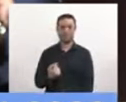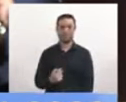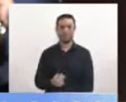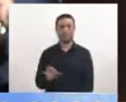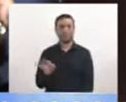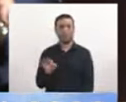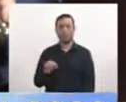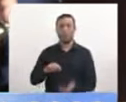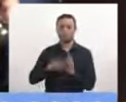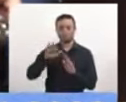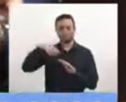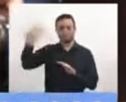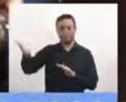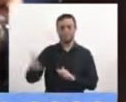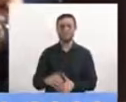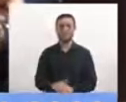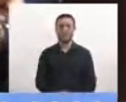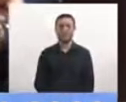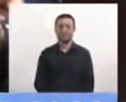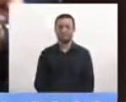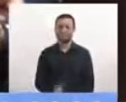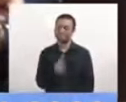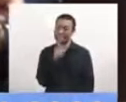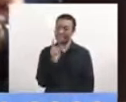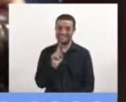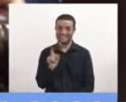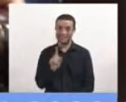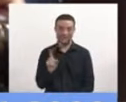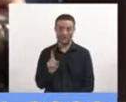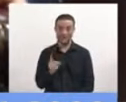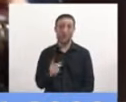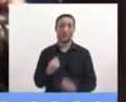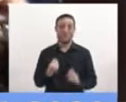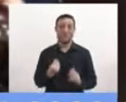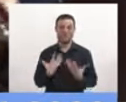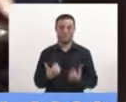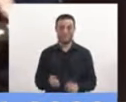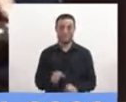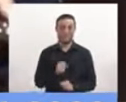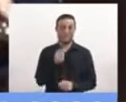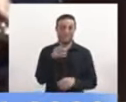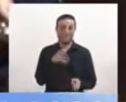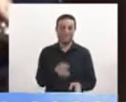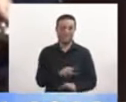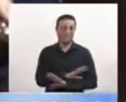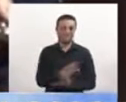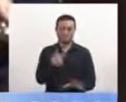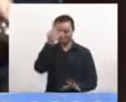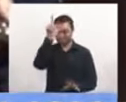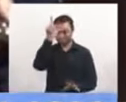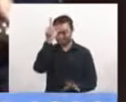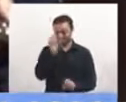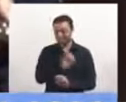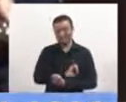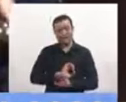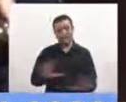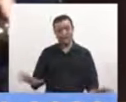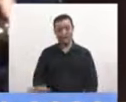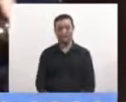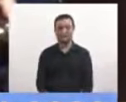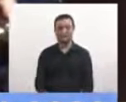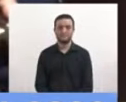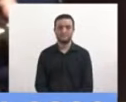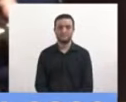los casos que vemos todos los días. Entonces, esto también es la apropiación del Estado por